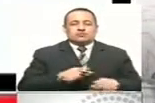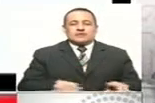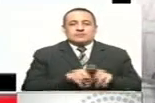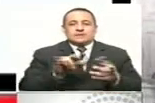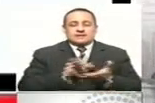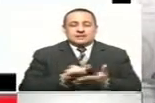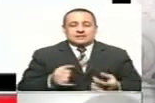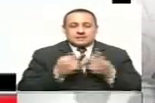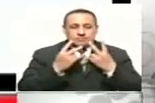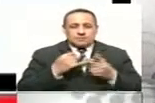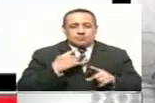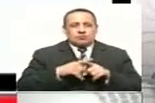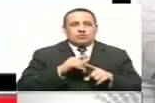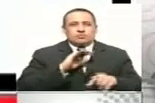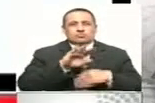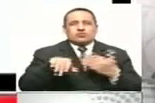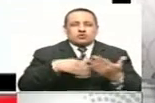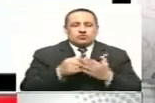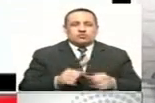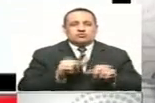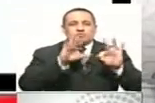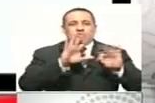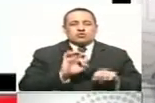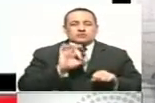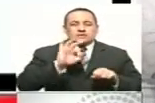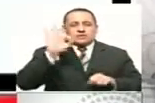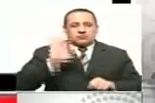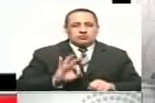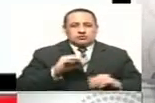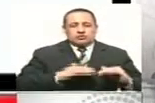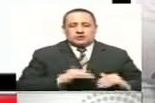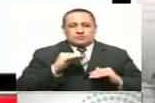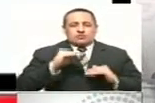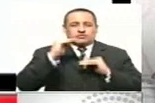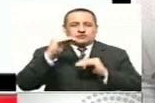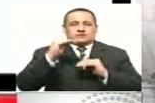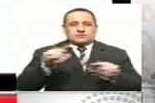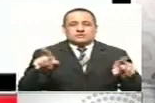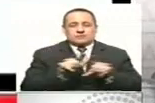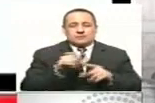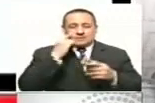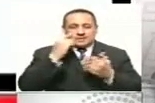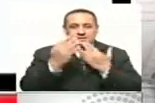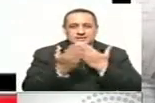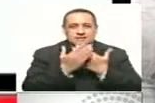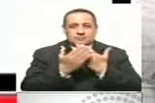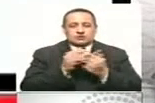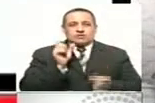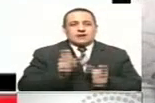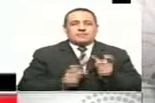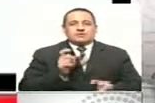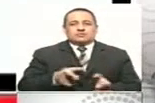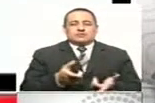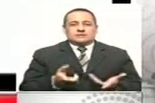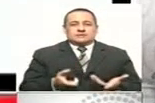También, por lo menos, lograr 80 procesos de diálogo, de acercamiento con la población,